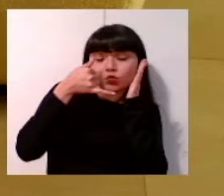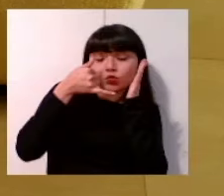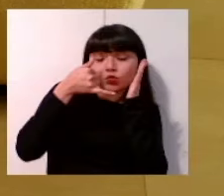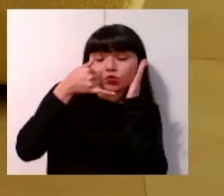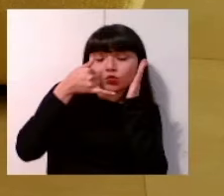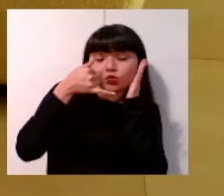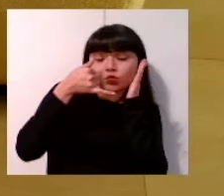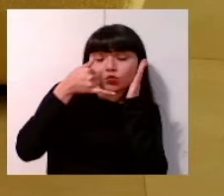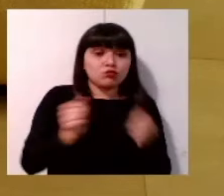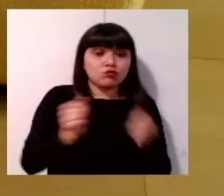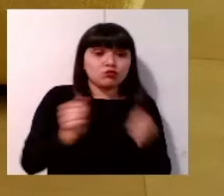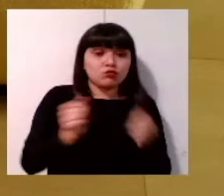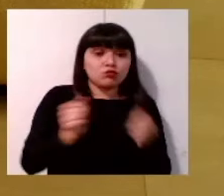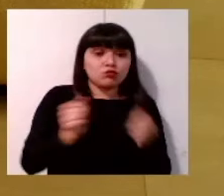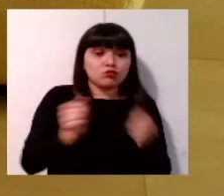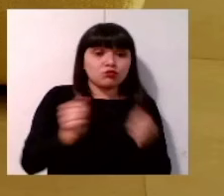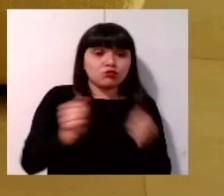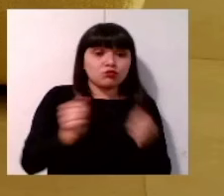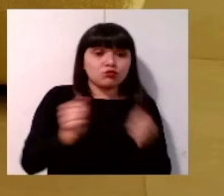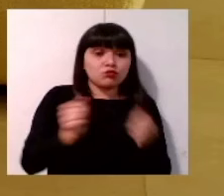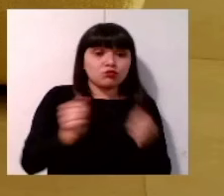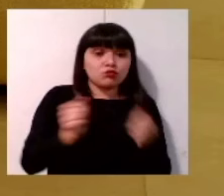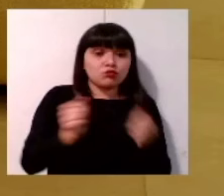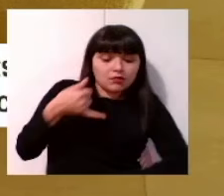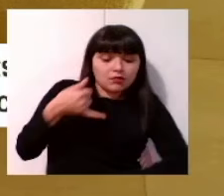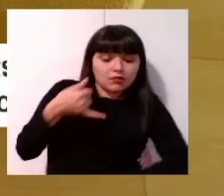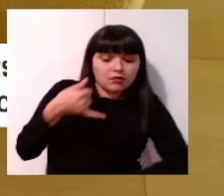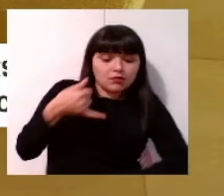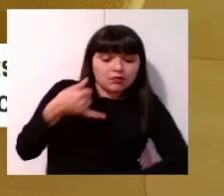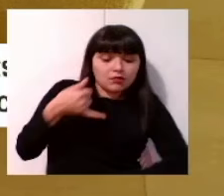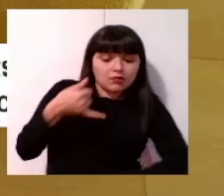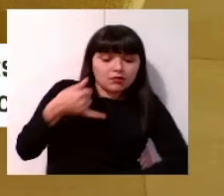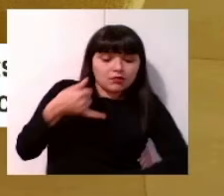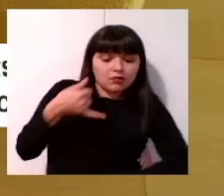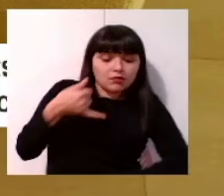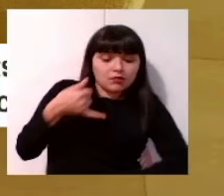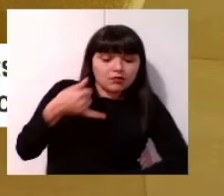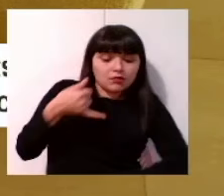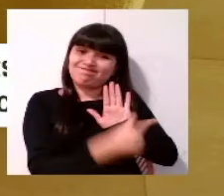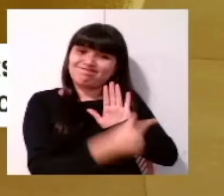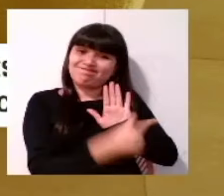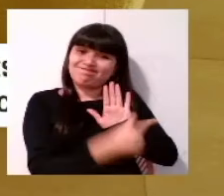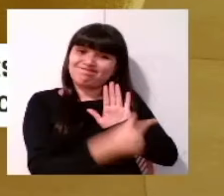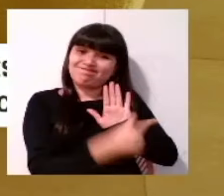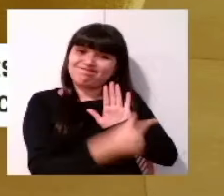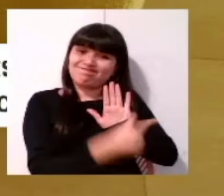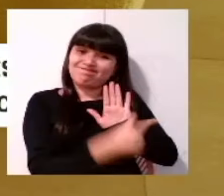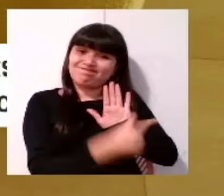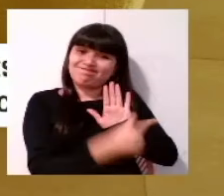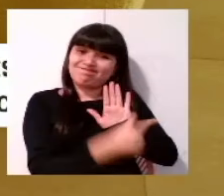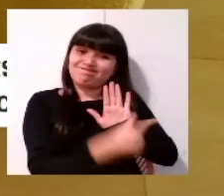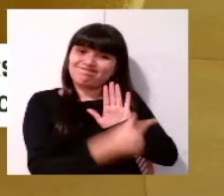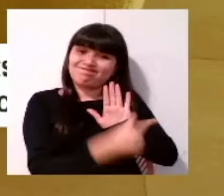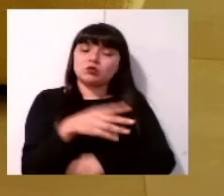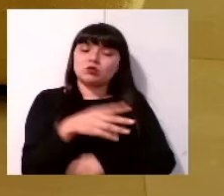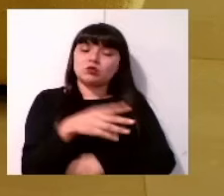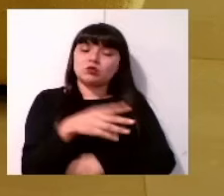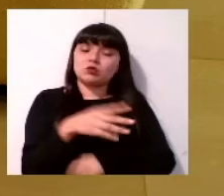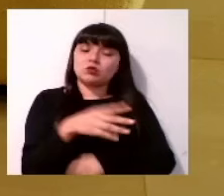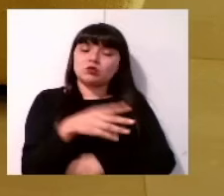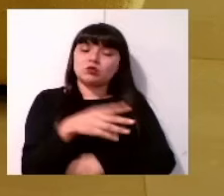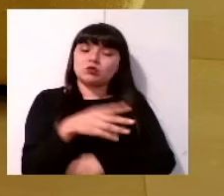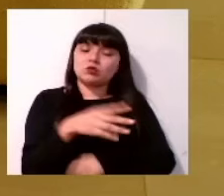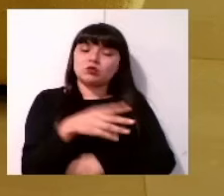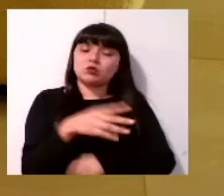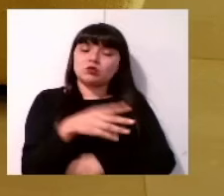y también por el ejemplo que le estamos dando. Suspender eso. Y, por ejemplo, esas luces típicas que les encanta a las niñitas, sobre todo, que